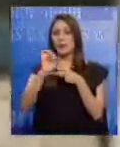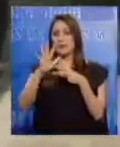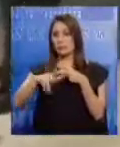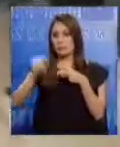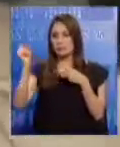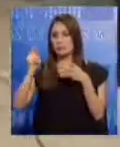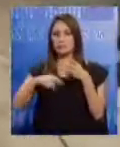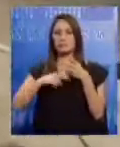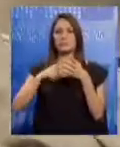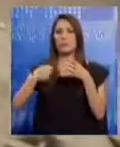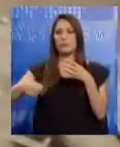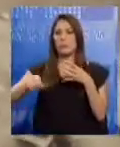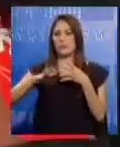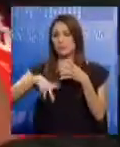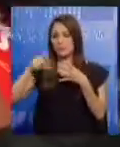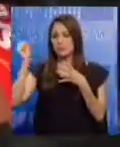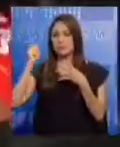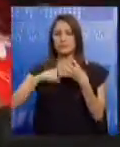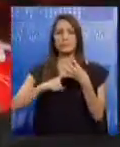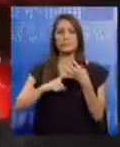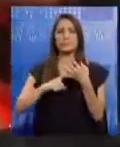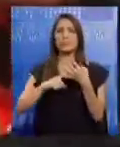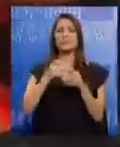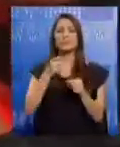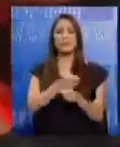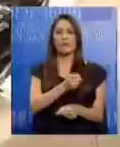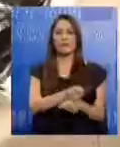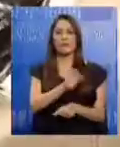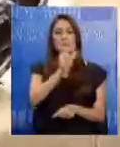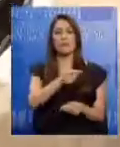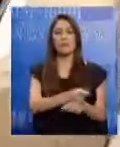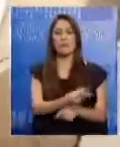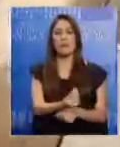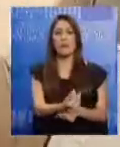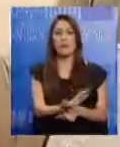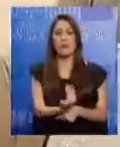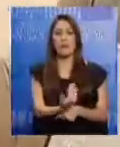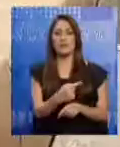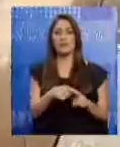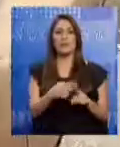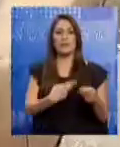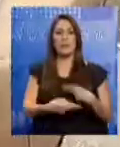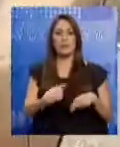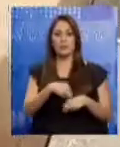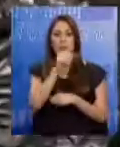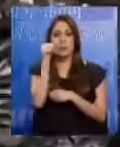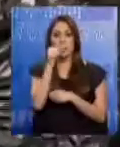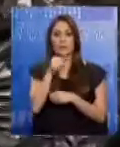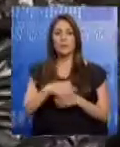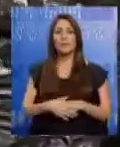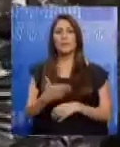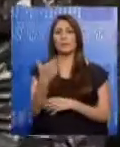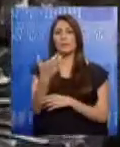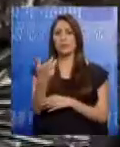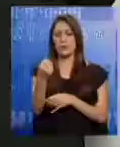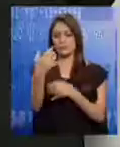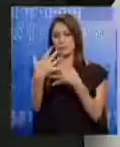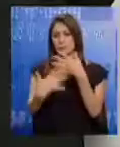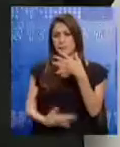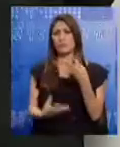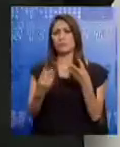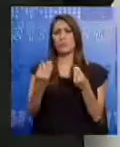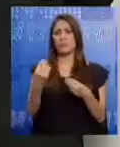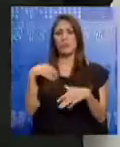vehículos, motocicletas, extorsión, microtráfico, tenencia ilegal de armas de fuego.